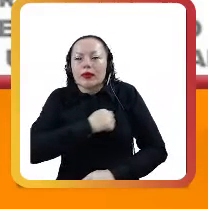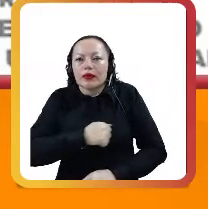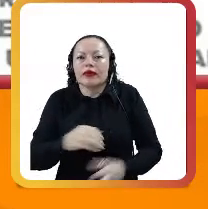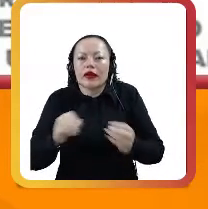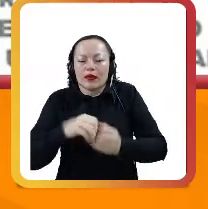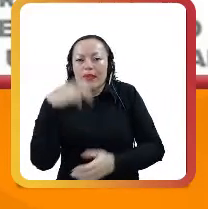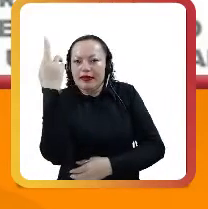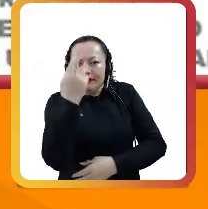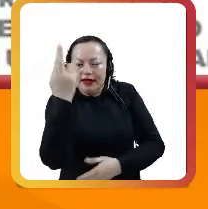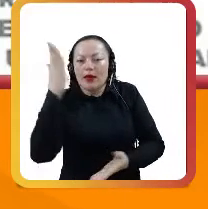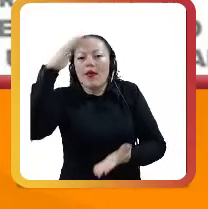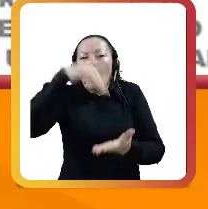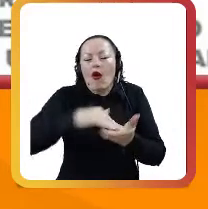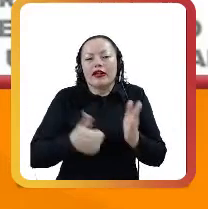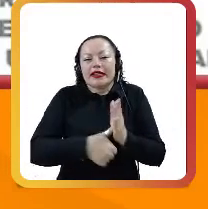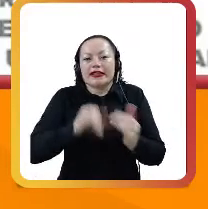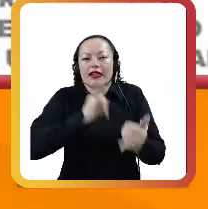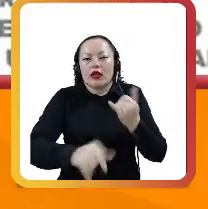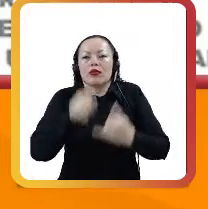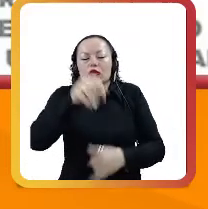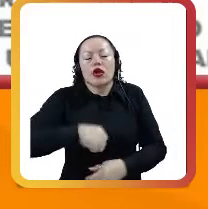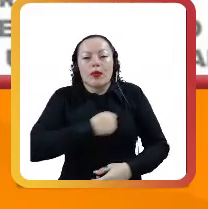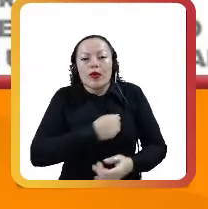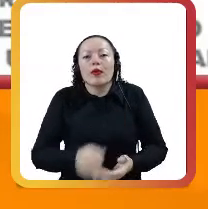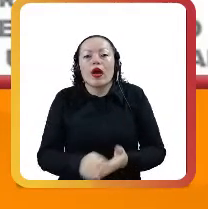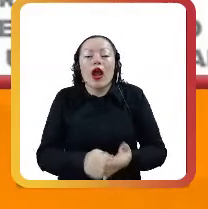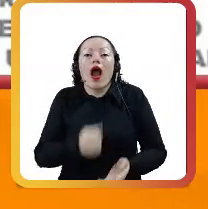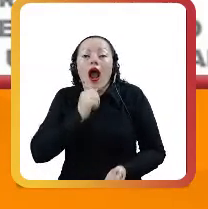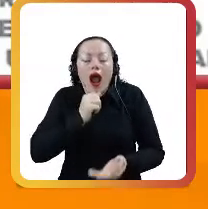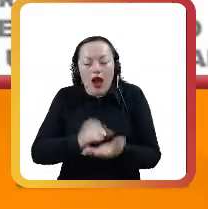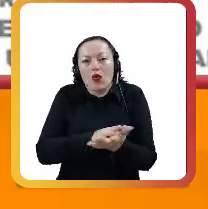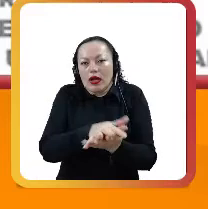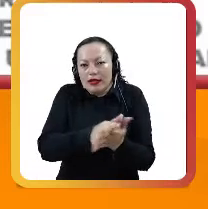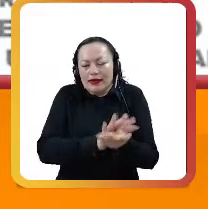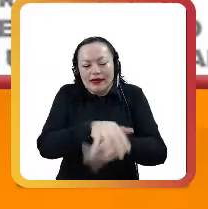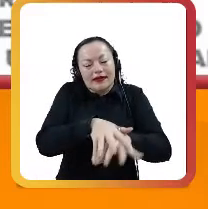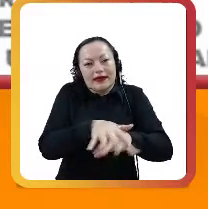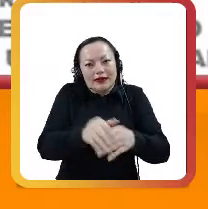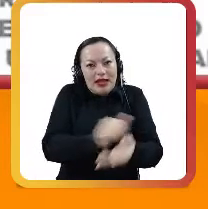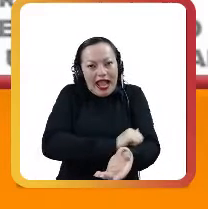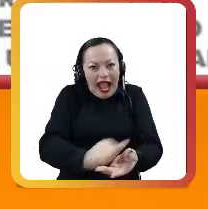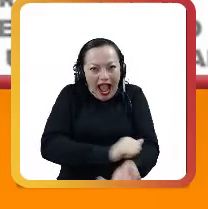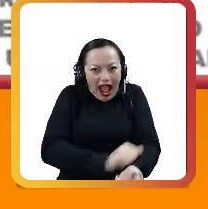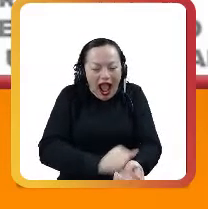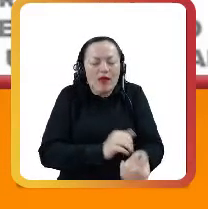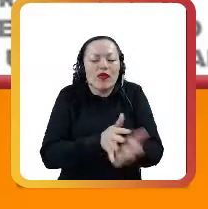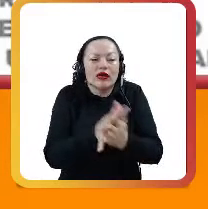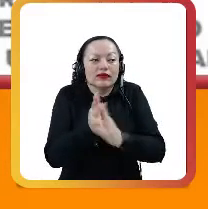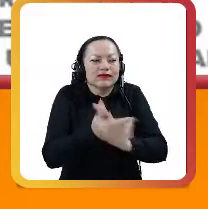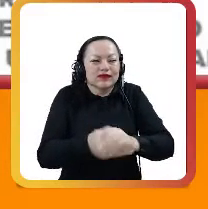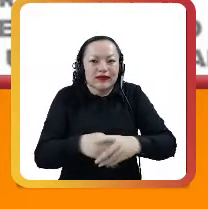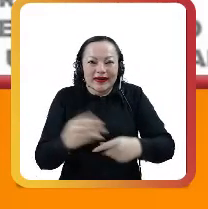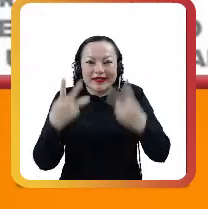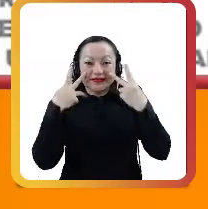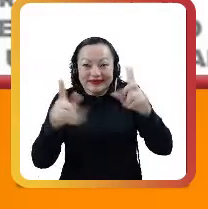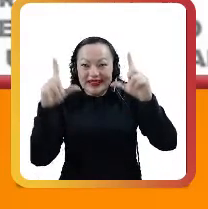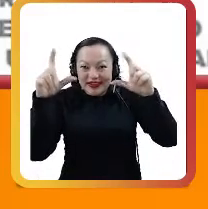a recordar cuál es el pico y cédula. Lávate las manos con frecuencia, con agua y jabón, dice nuestra imagen que tenemos allí en pantalla, Laurita.